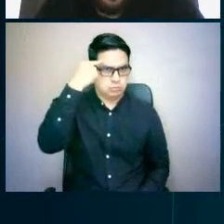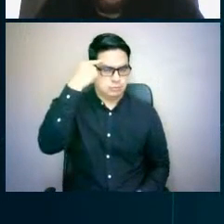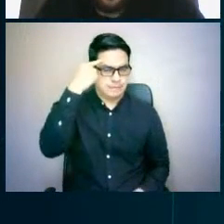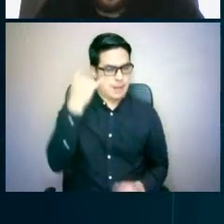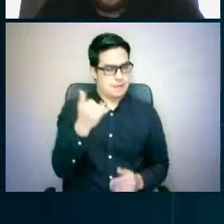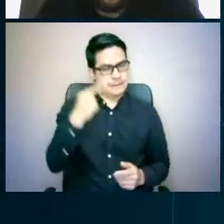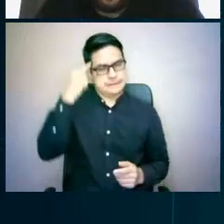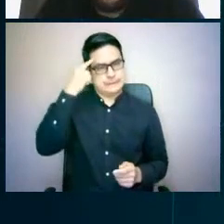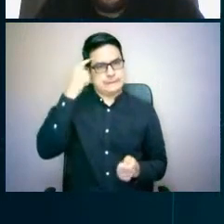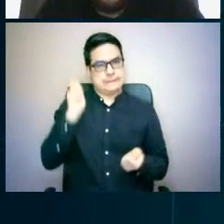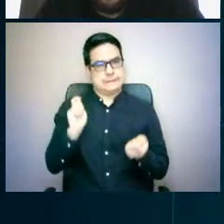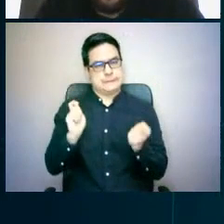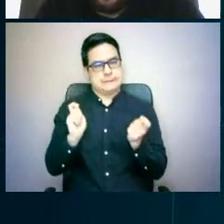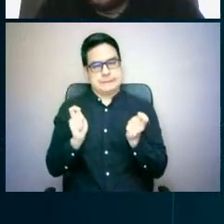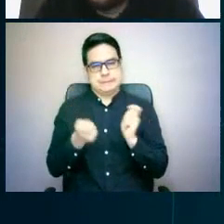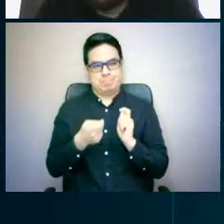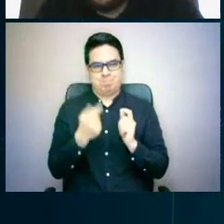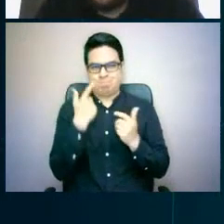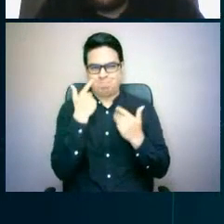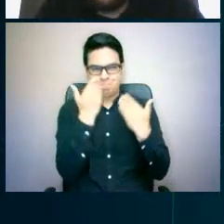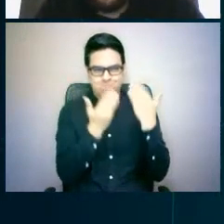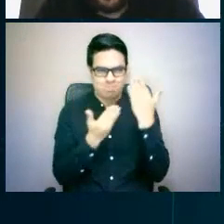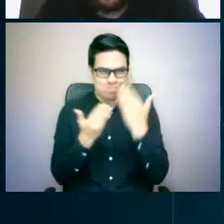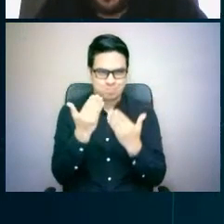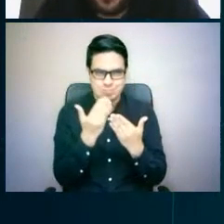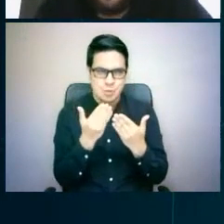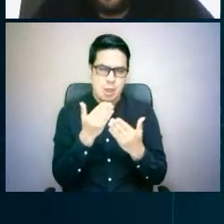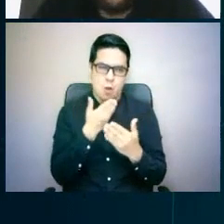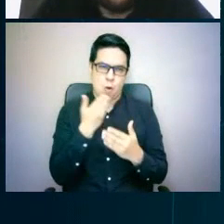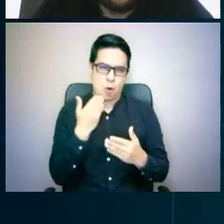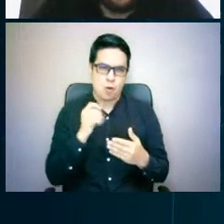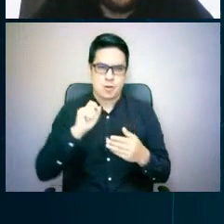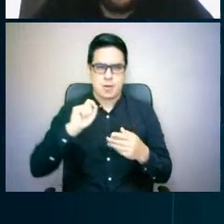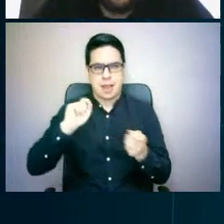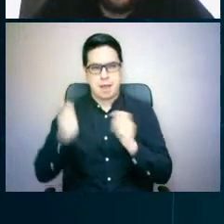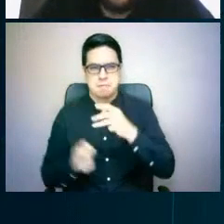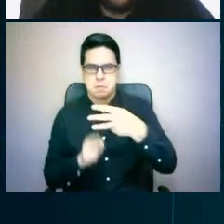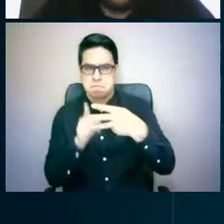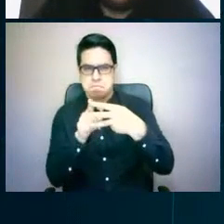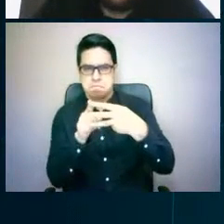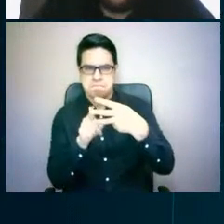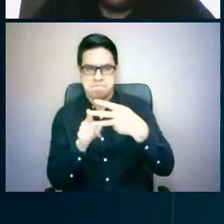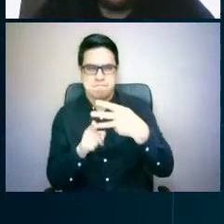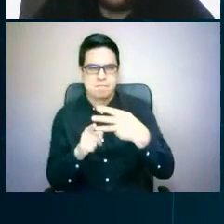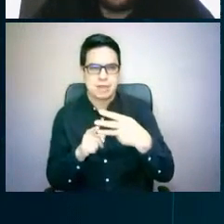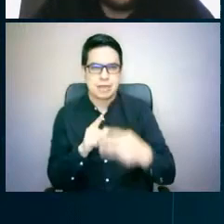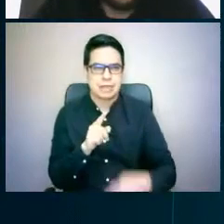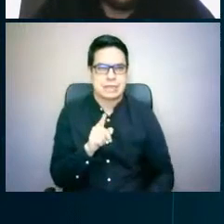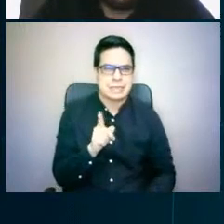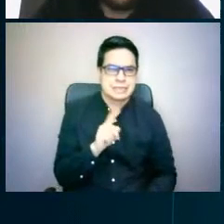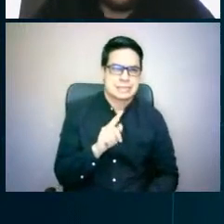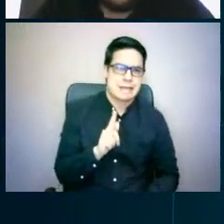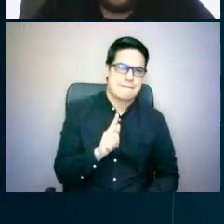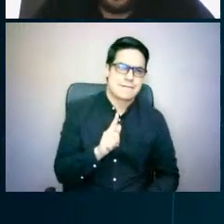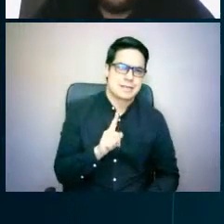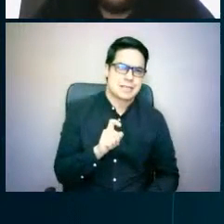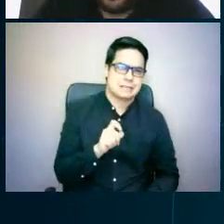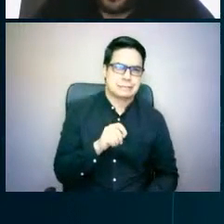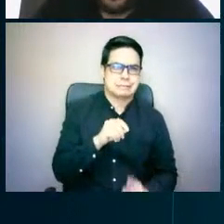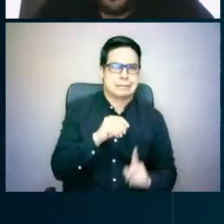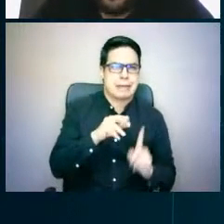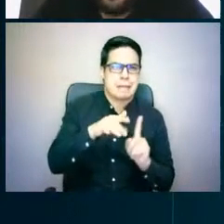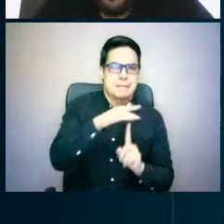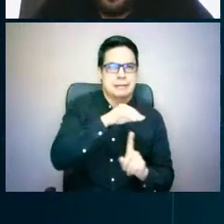SF6, pues estamos evaluando este tipo de tecnologías para no incurrir en estas problemáticas que les menciono,